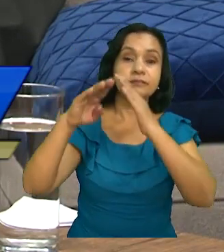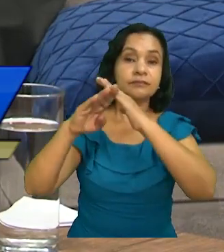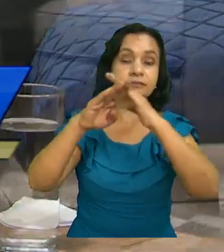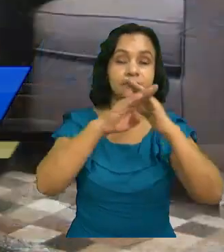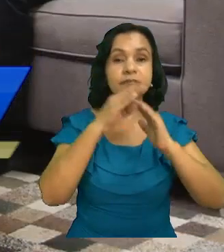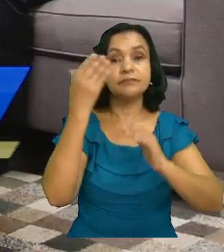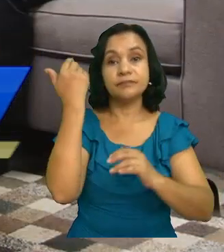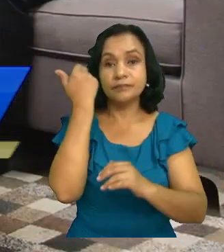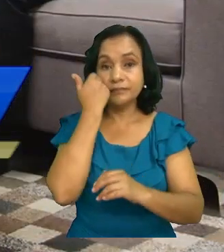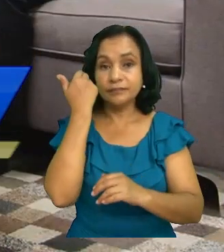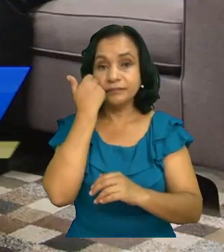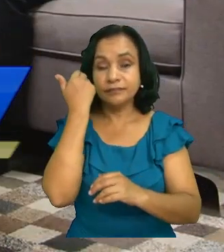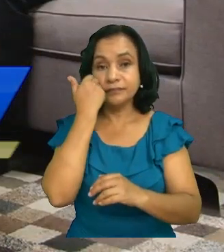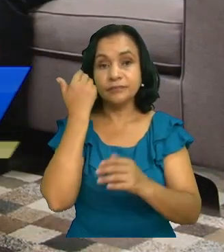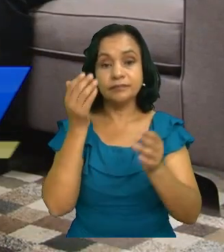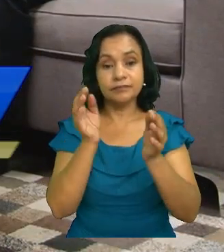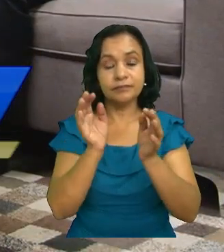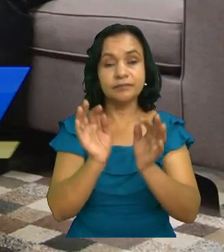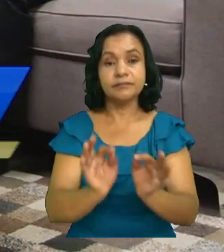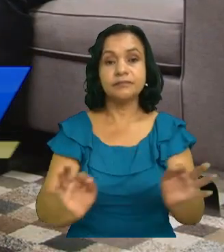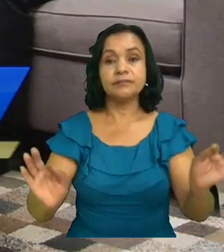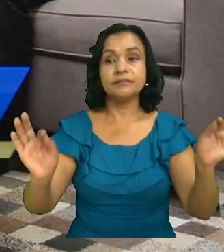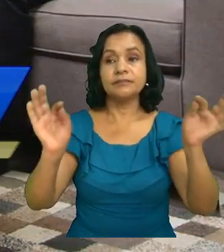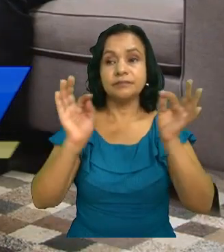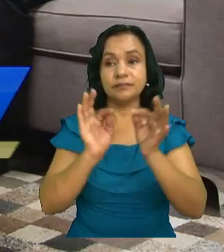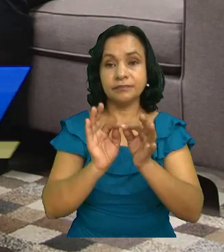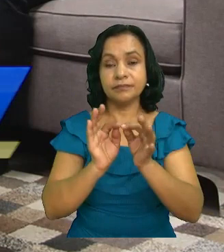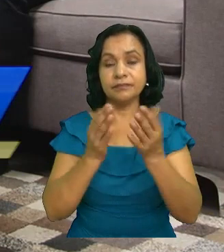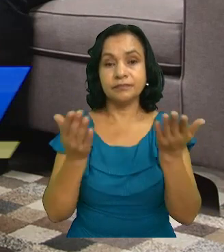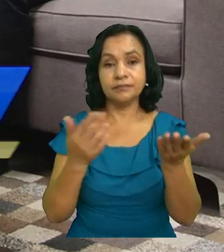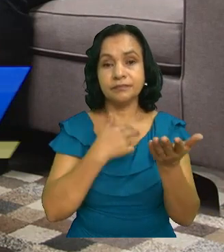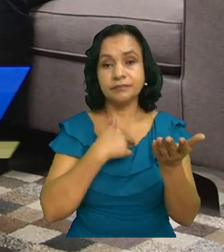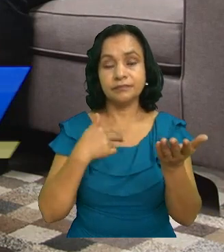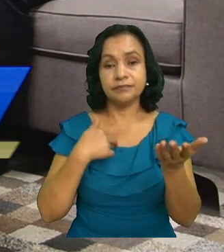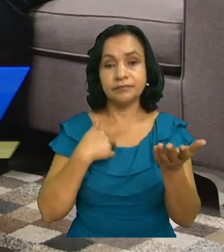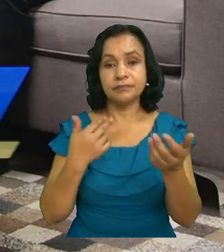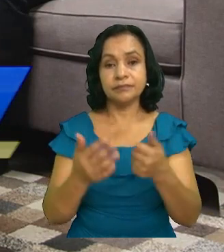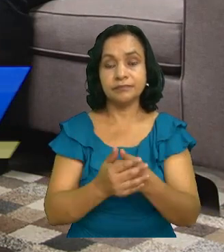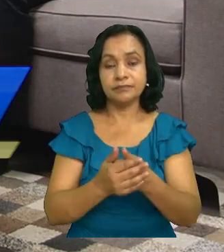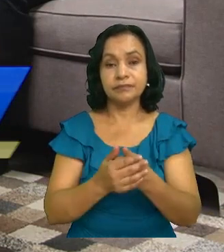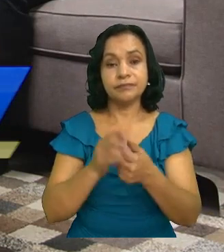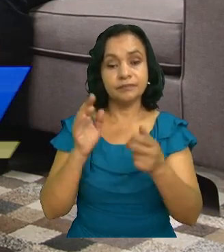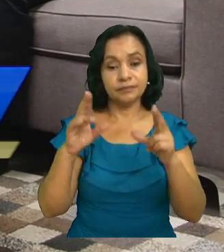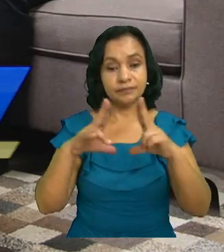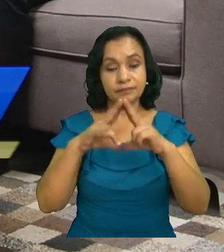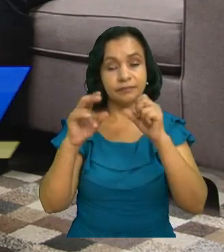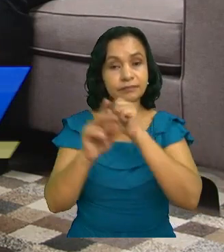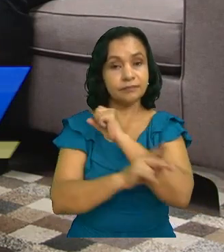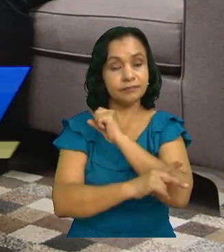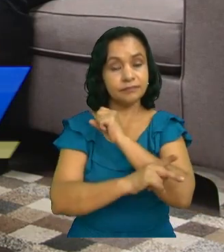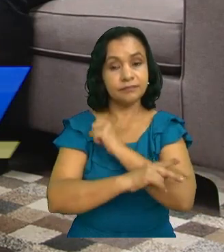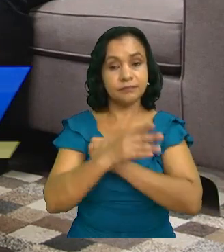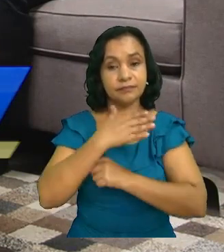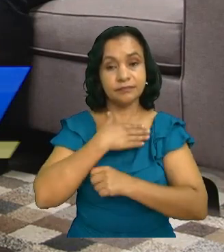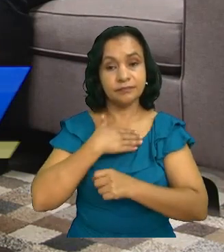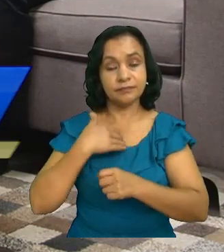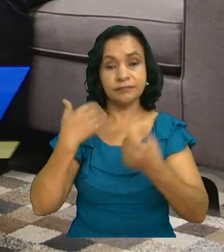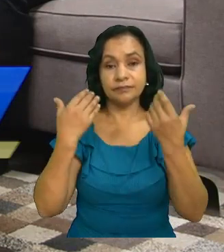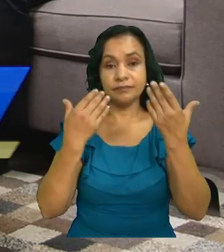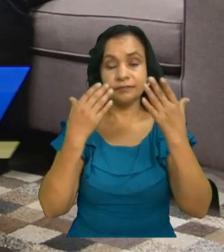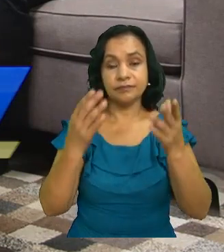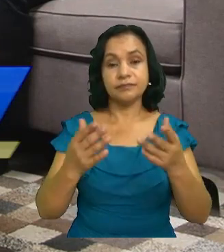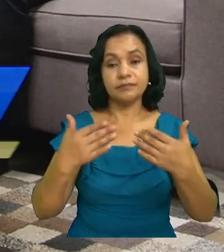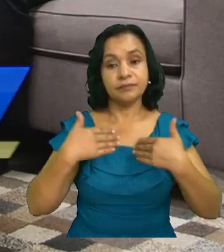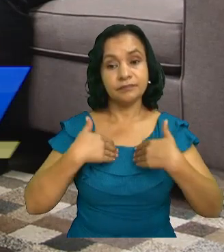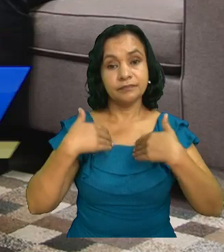las enfermedades, porque claro, esa es una forma también de hacer que nuestro país viva con mejores condiciones de salud y